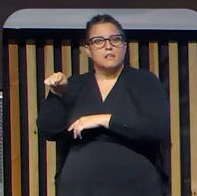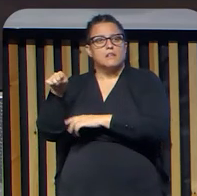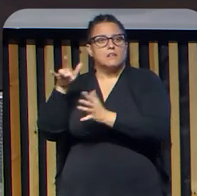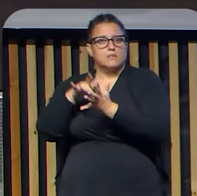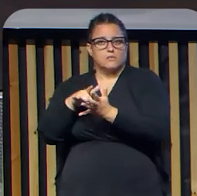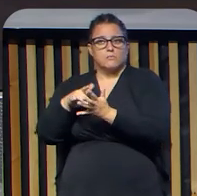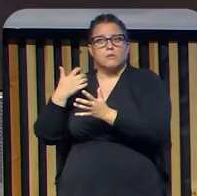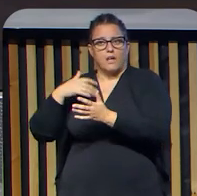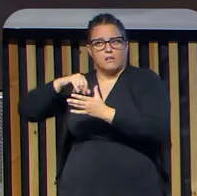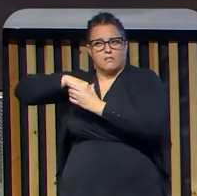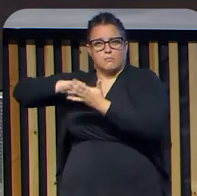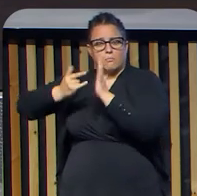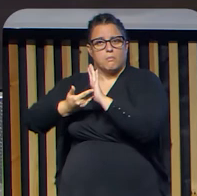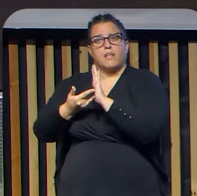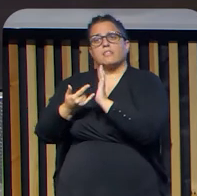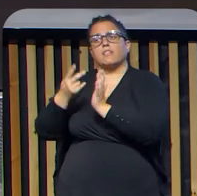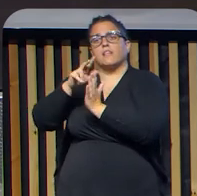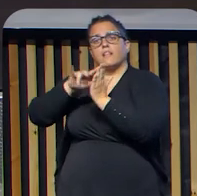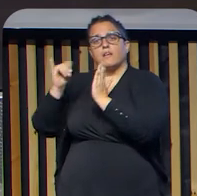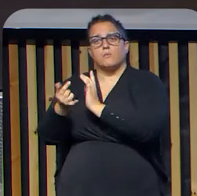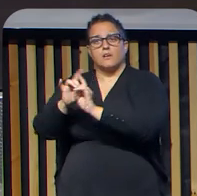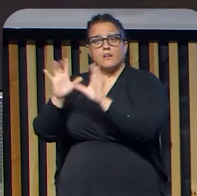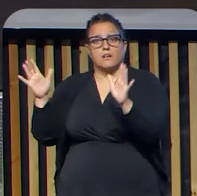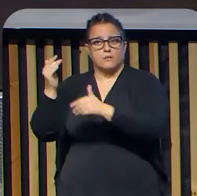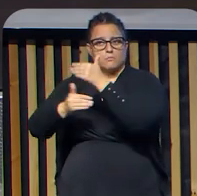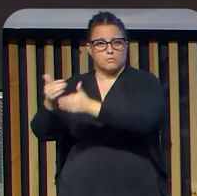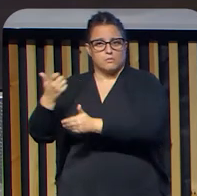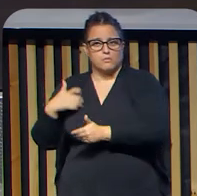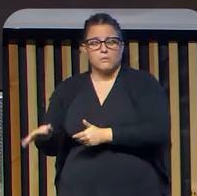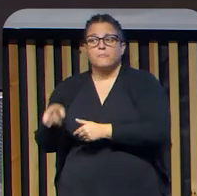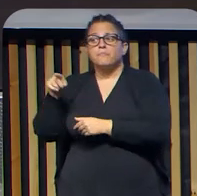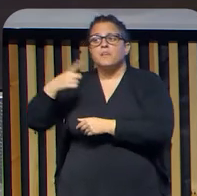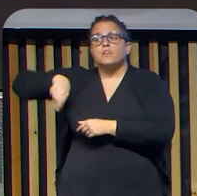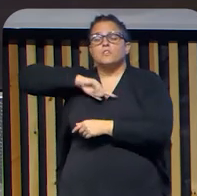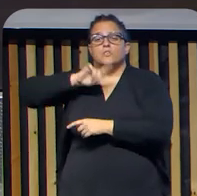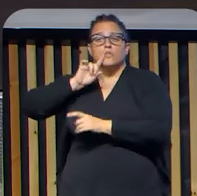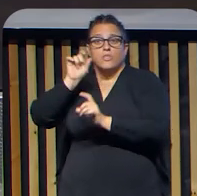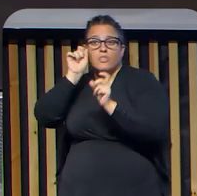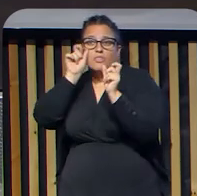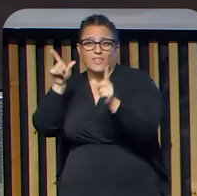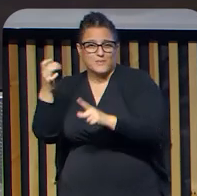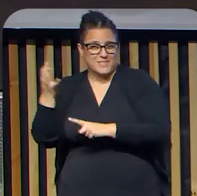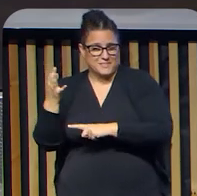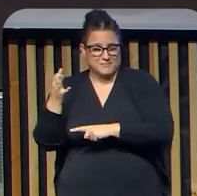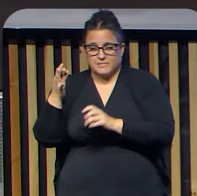de nosotras siempre es que lo que realmente funciona para que las áreas direcciones